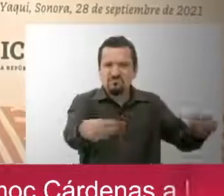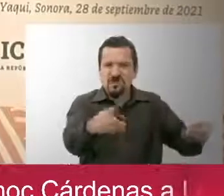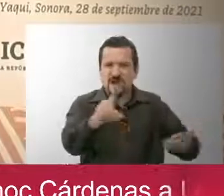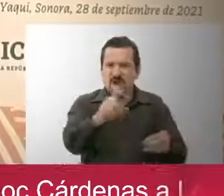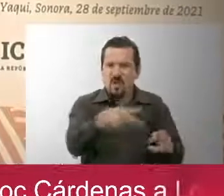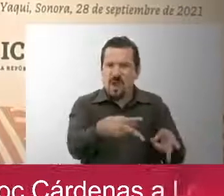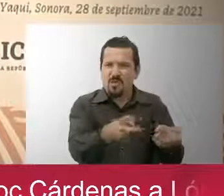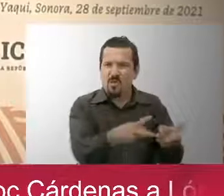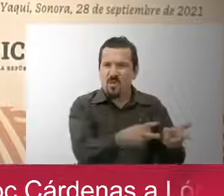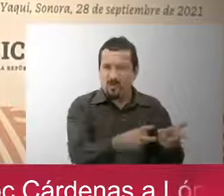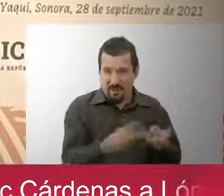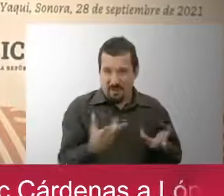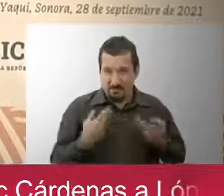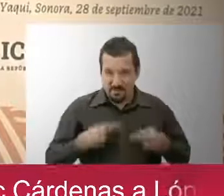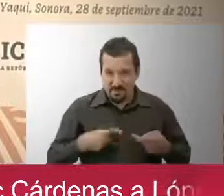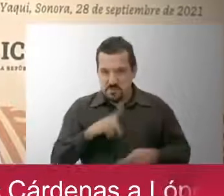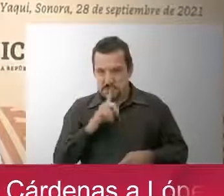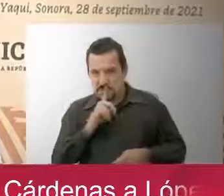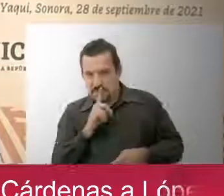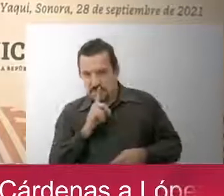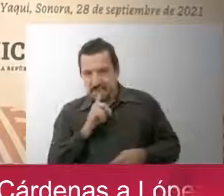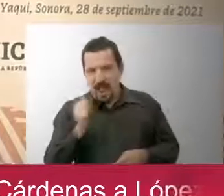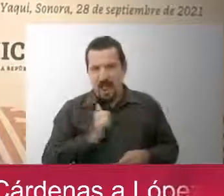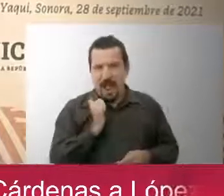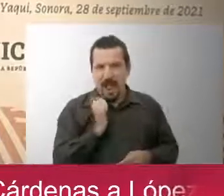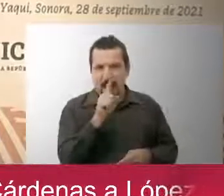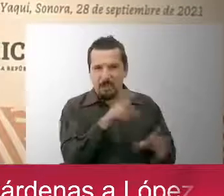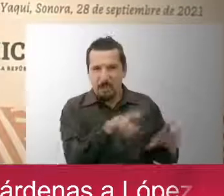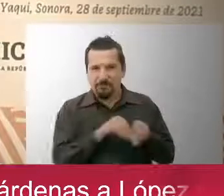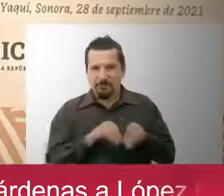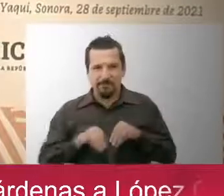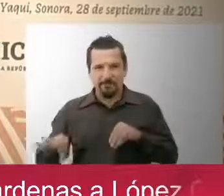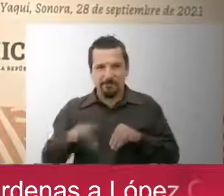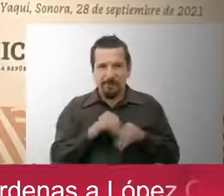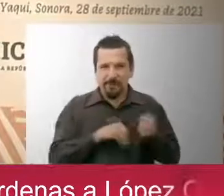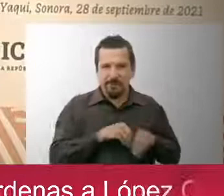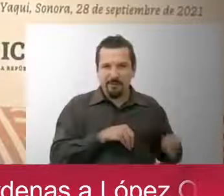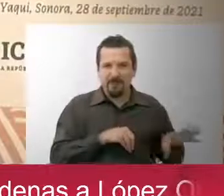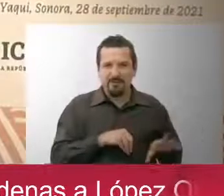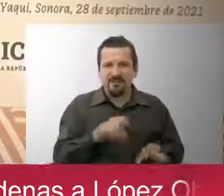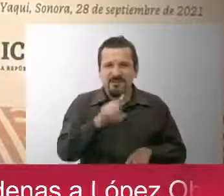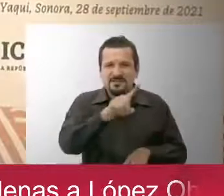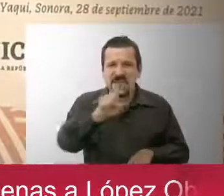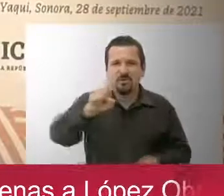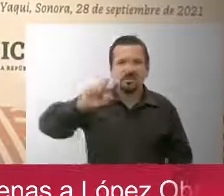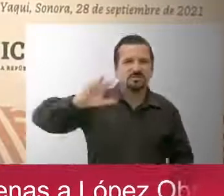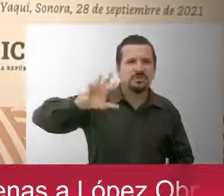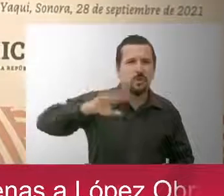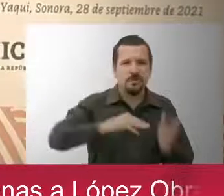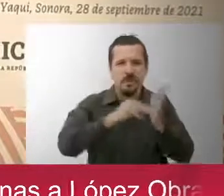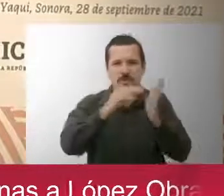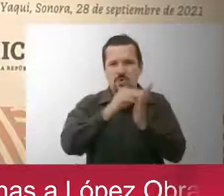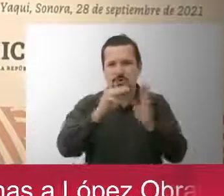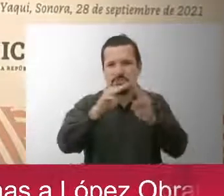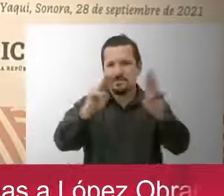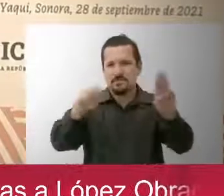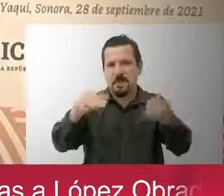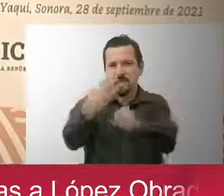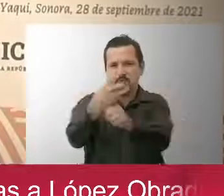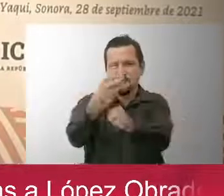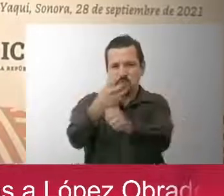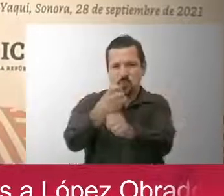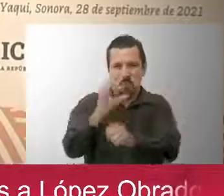pretenden beneficiarse con esas aguas es que llegue a conducir hasta 150 millones de metros cúbicos al